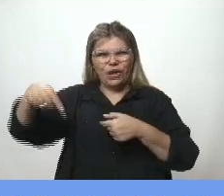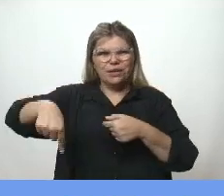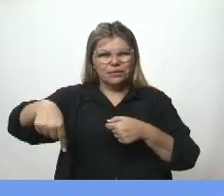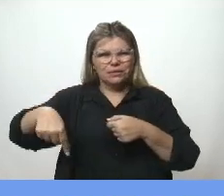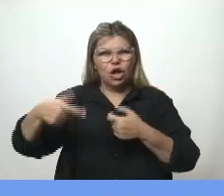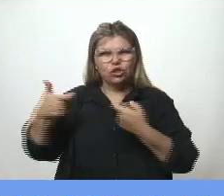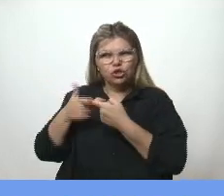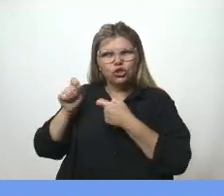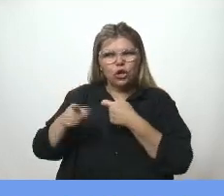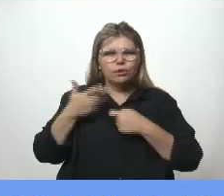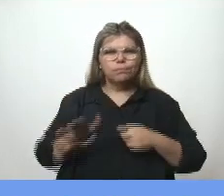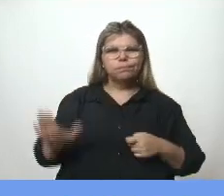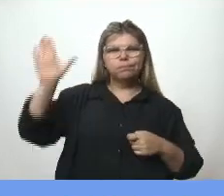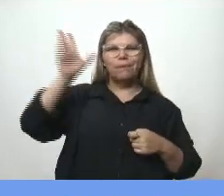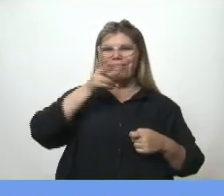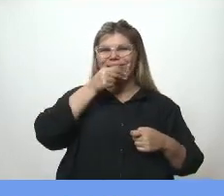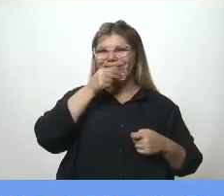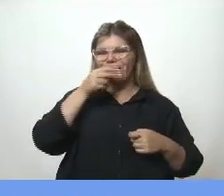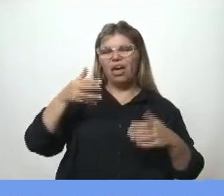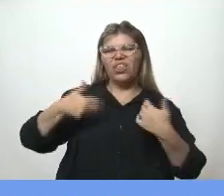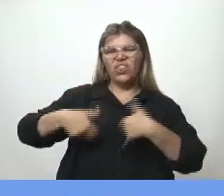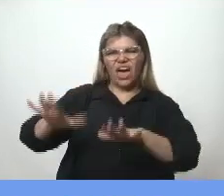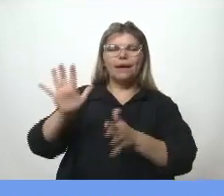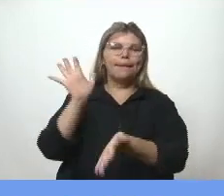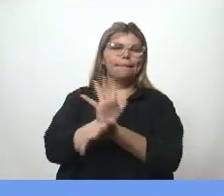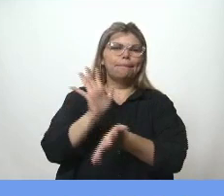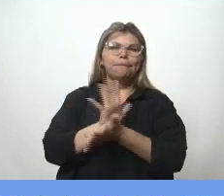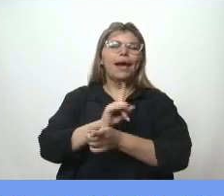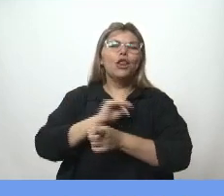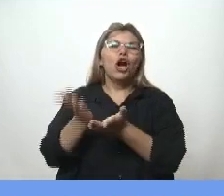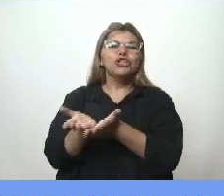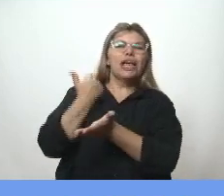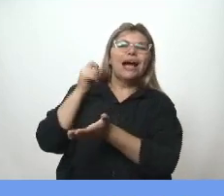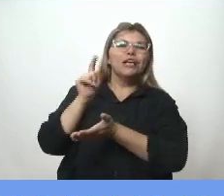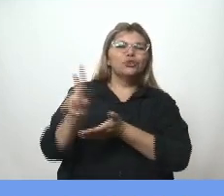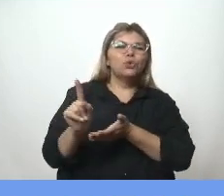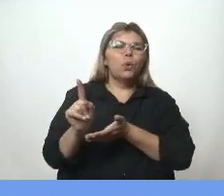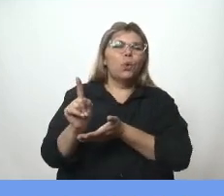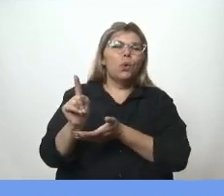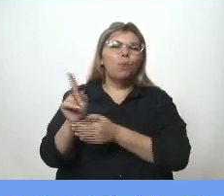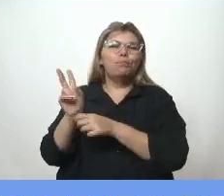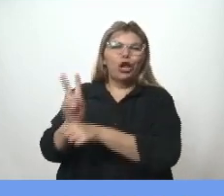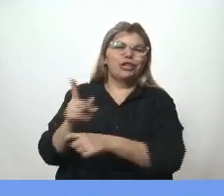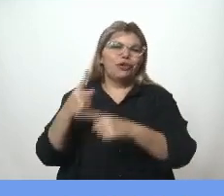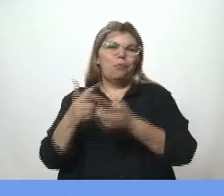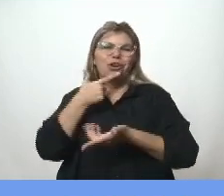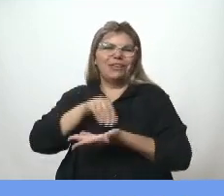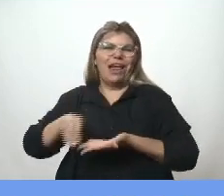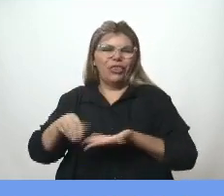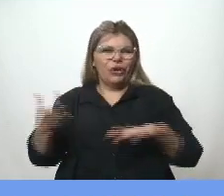no levantaron la mano y permitieron que no hubiese desafuero Y por último paracaidista